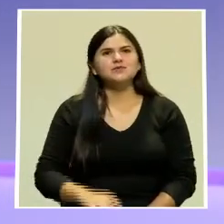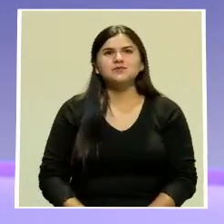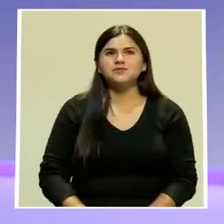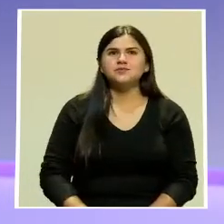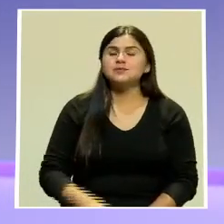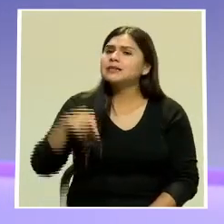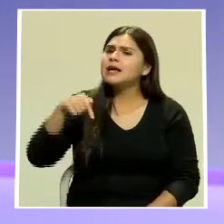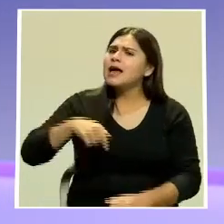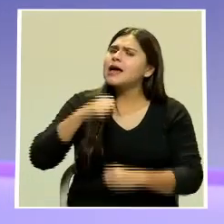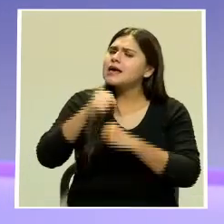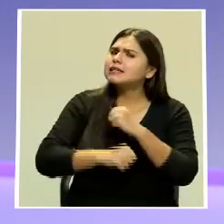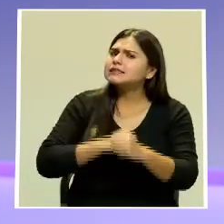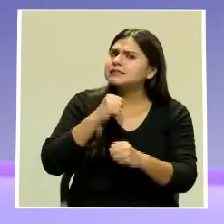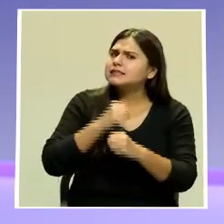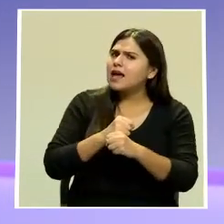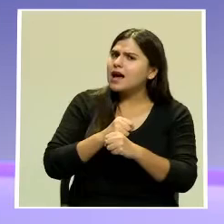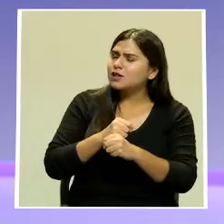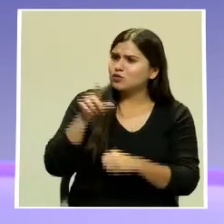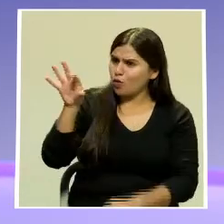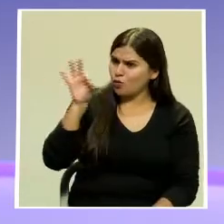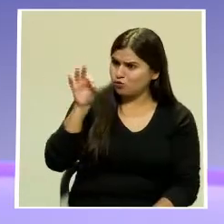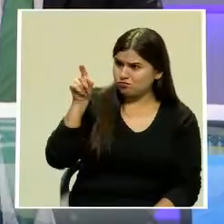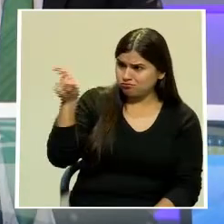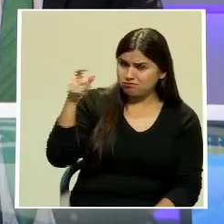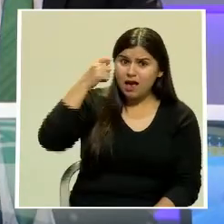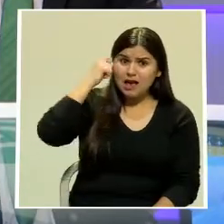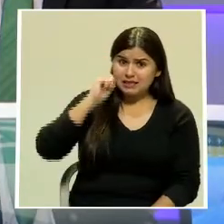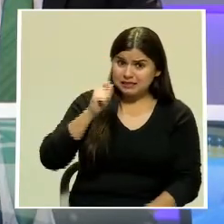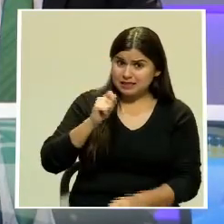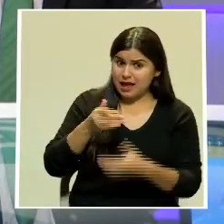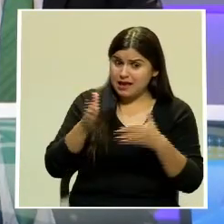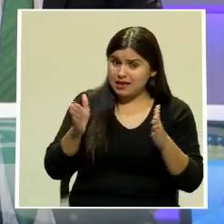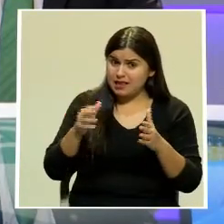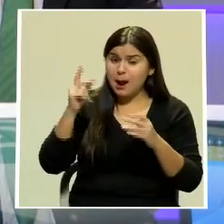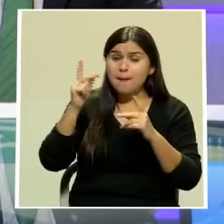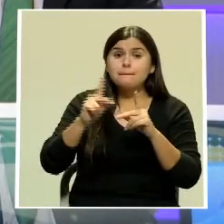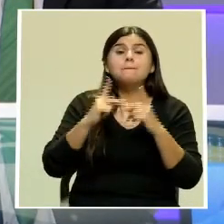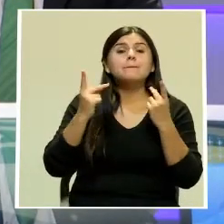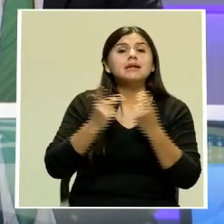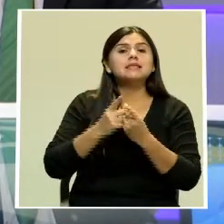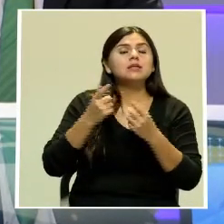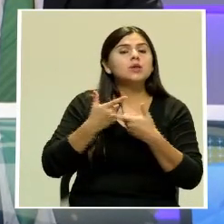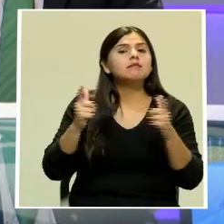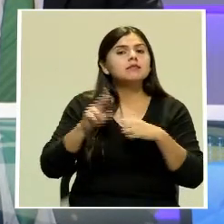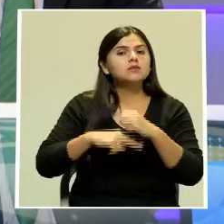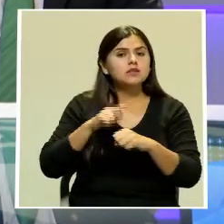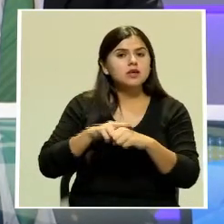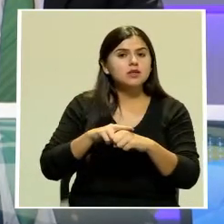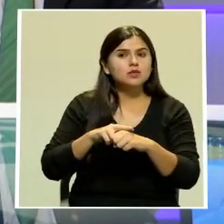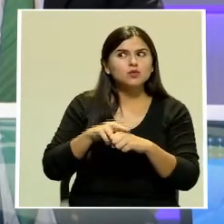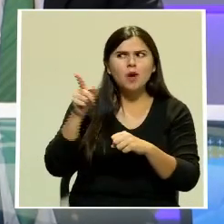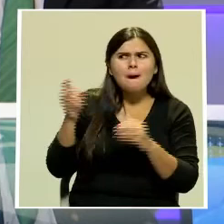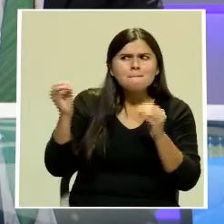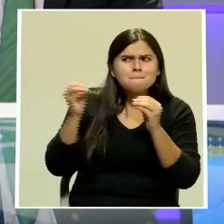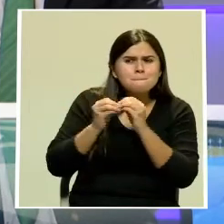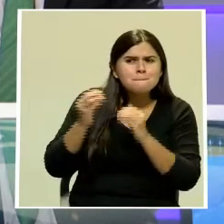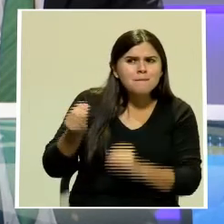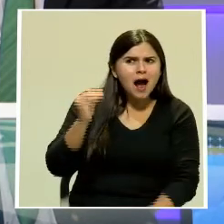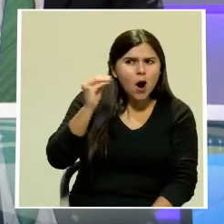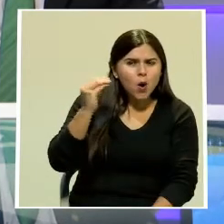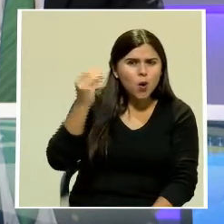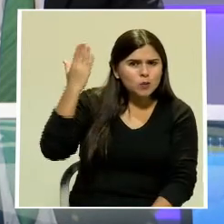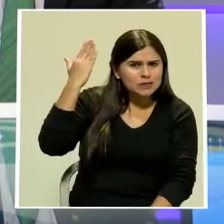Este año lo escogieron como secretario general del Partido de Liberación Nacional. Creo que es incluso más joven que en su momento